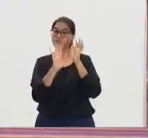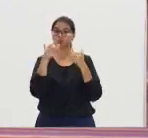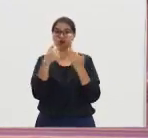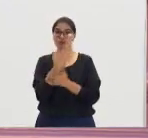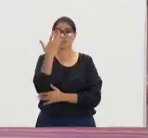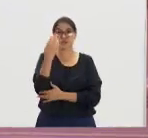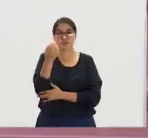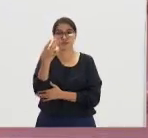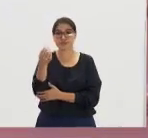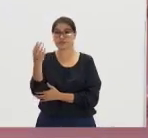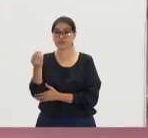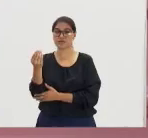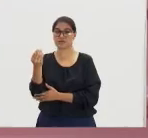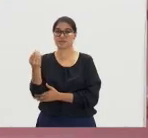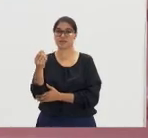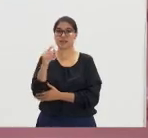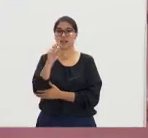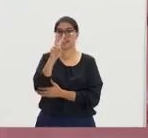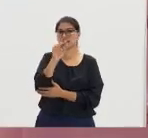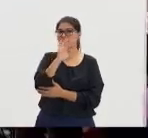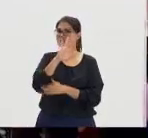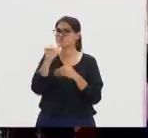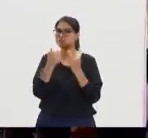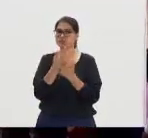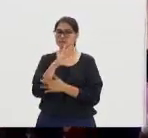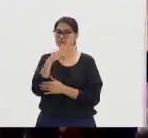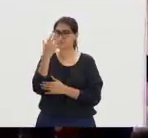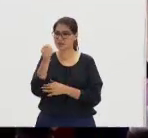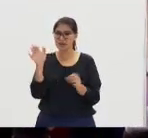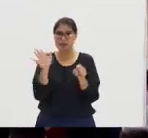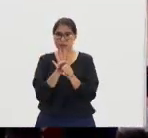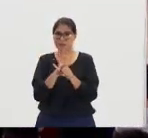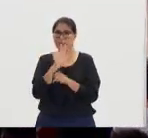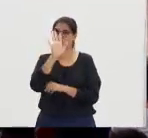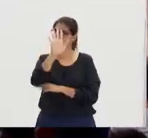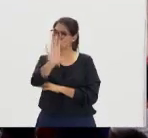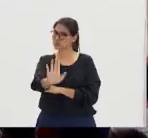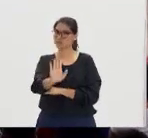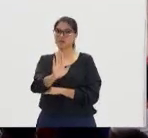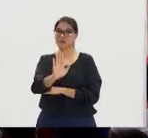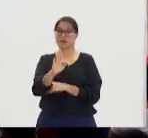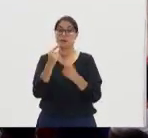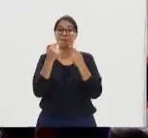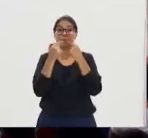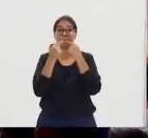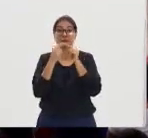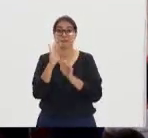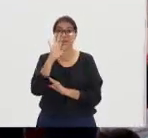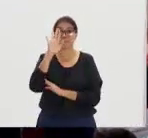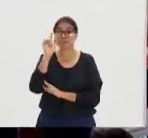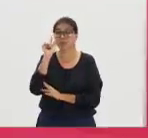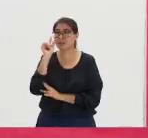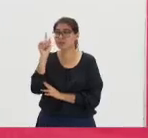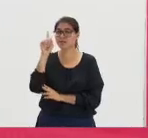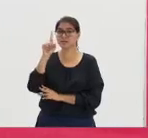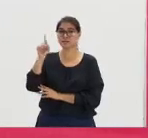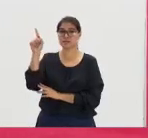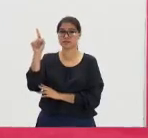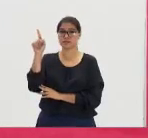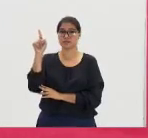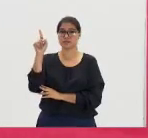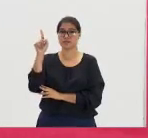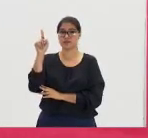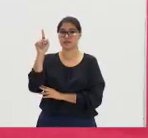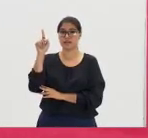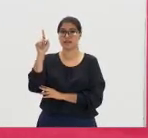como quiera, de las 24 horas del día o de las 22 y media, todas son suyas, pero cuando usted le dedica a Dios la primicia de su tiempo,